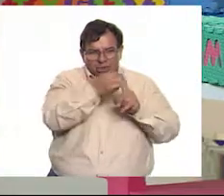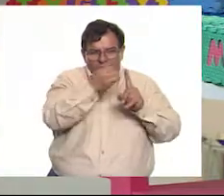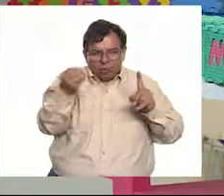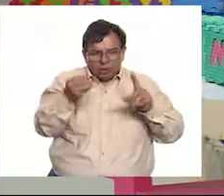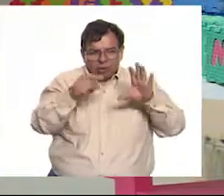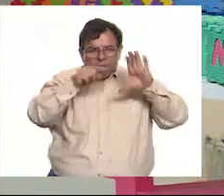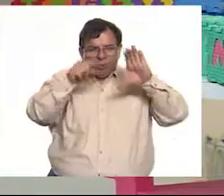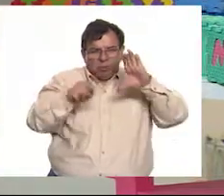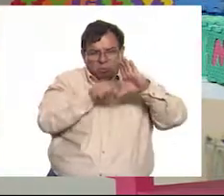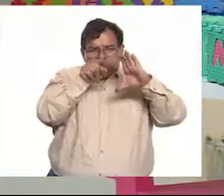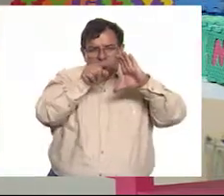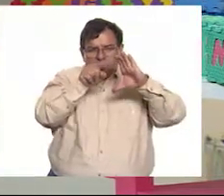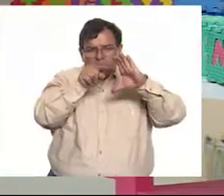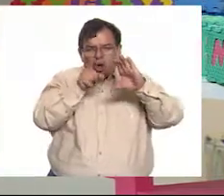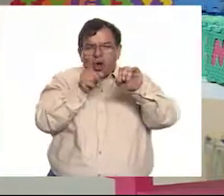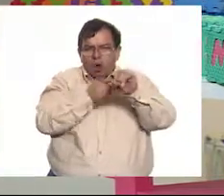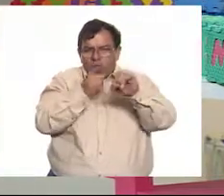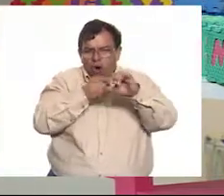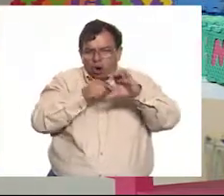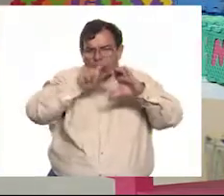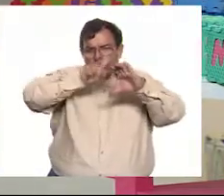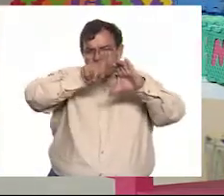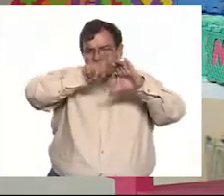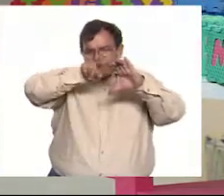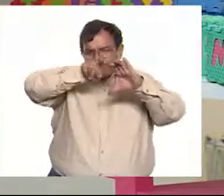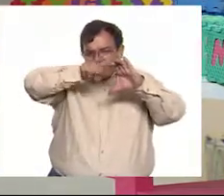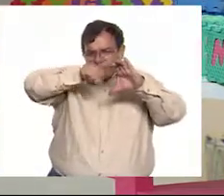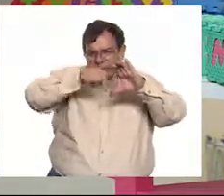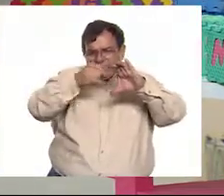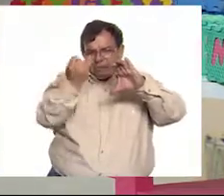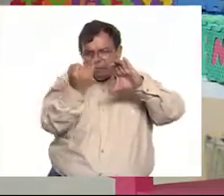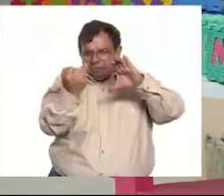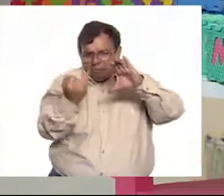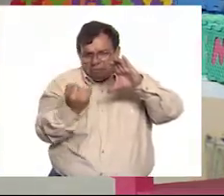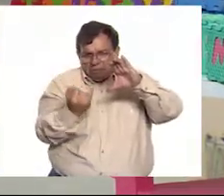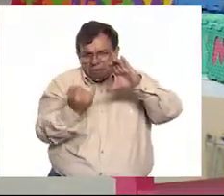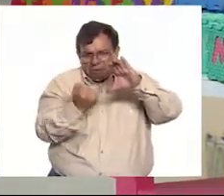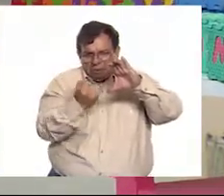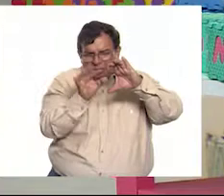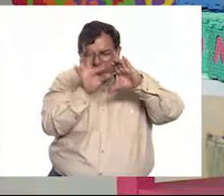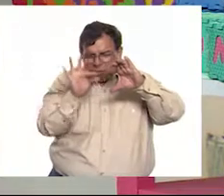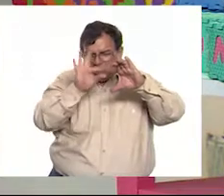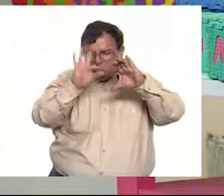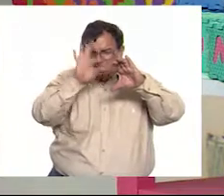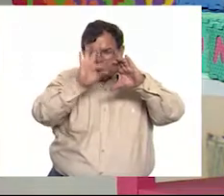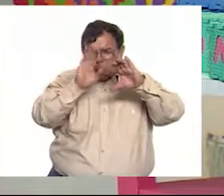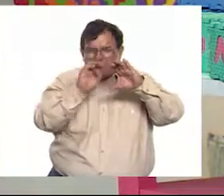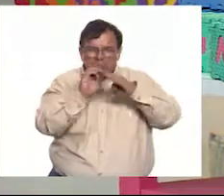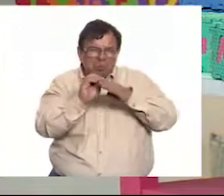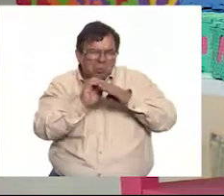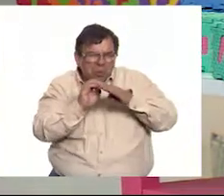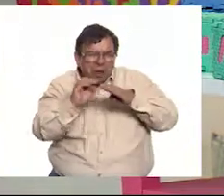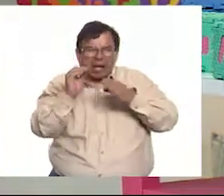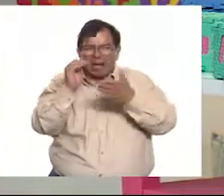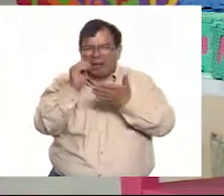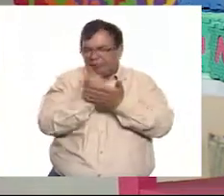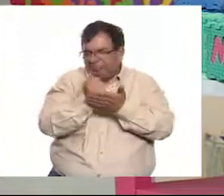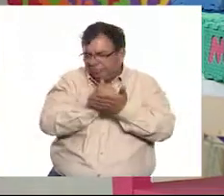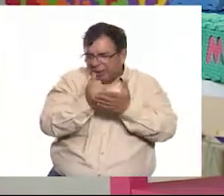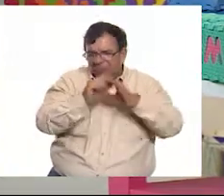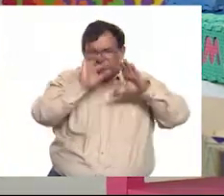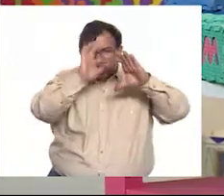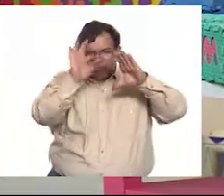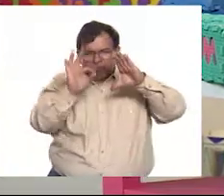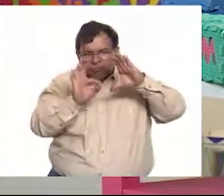en las hojas, en los colores que tiene, que se van repitiendo, en sus filamentos, en el morado, en el azul. Y